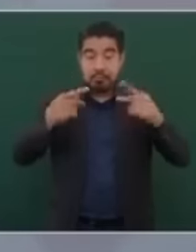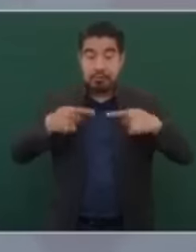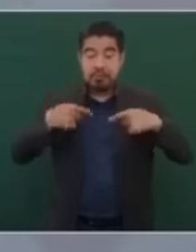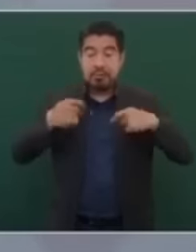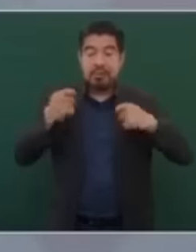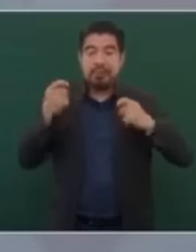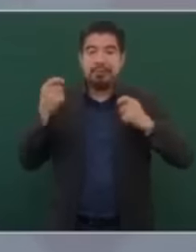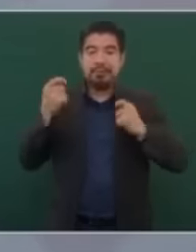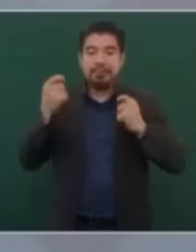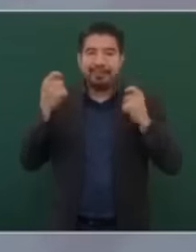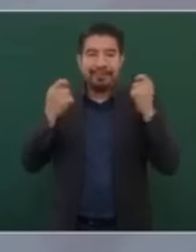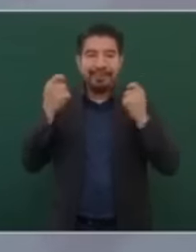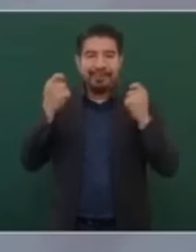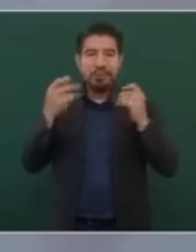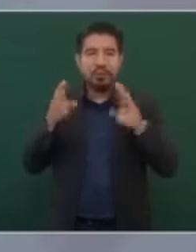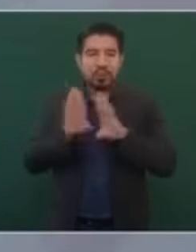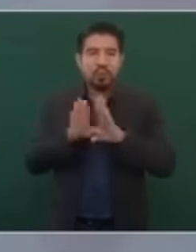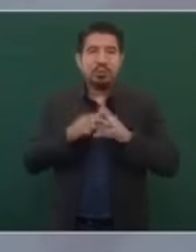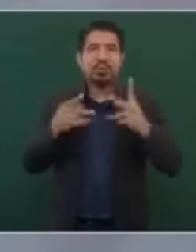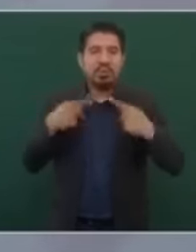gente.